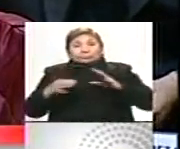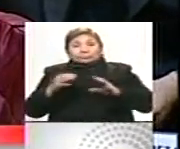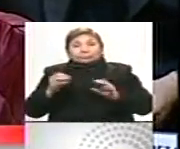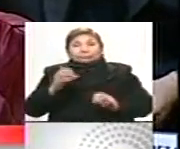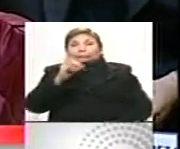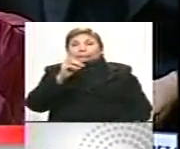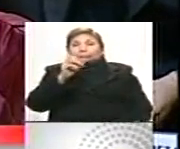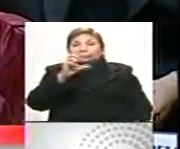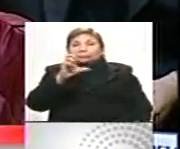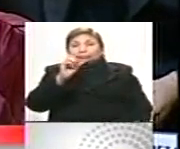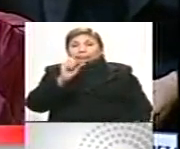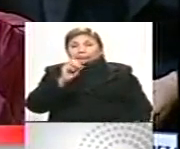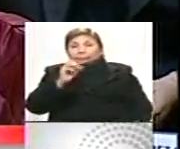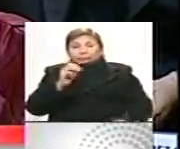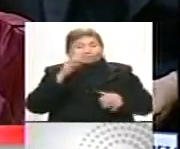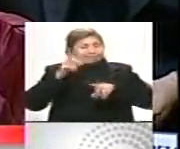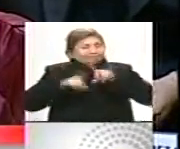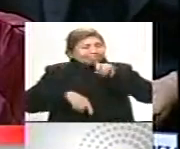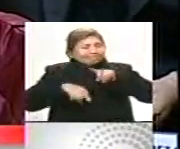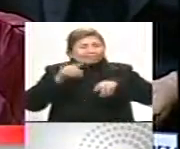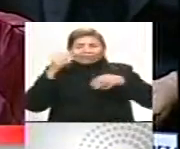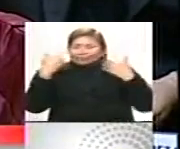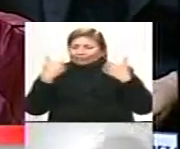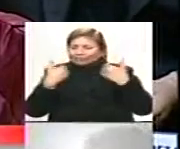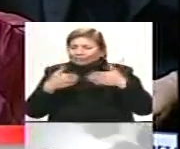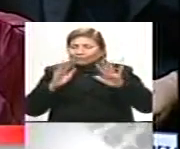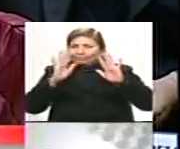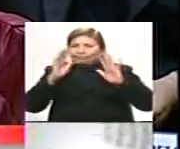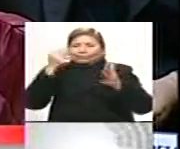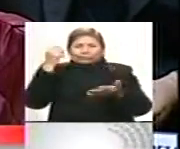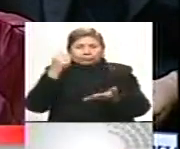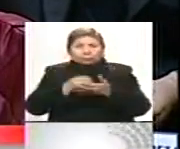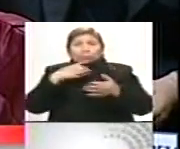doloso, aun cuando haya apelado,